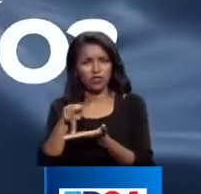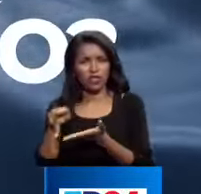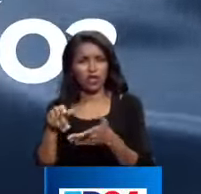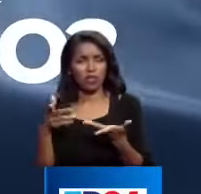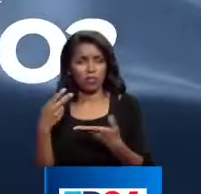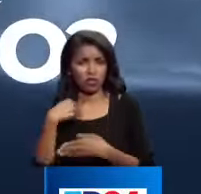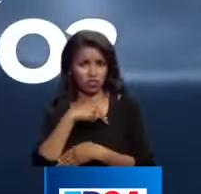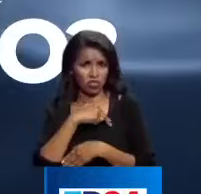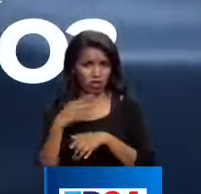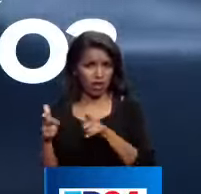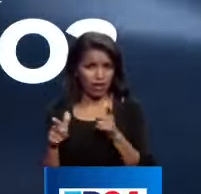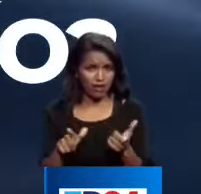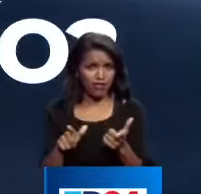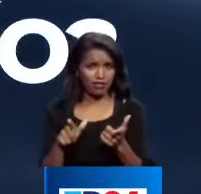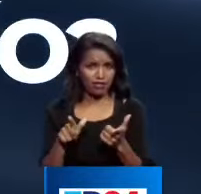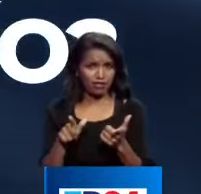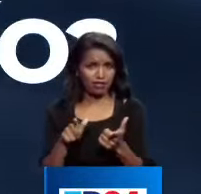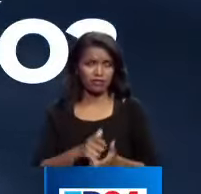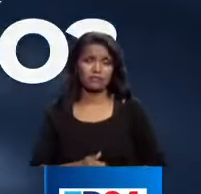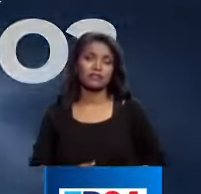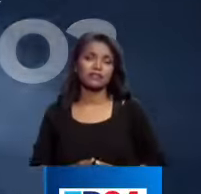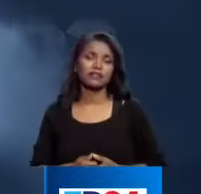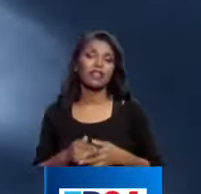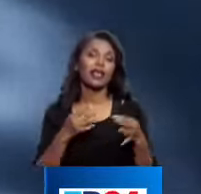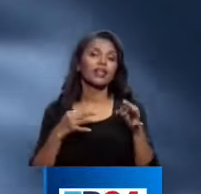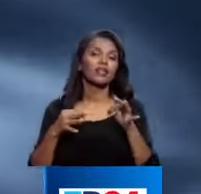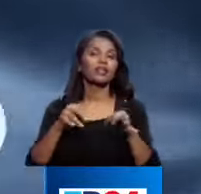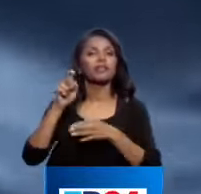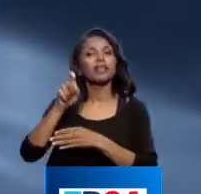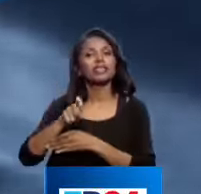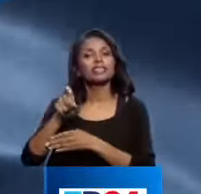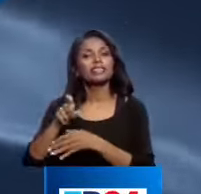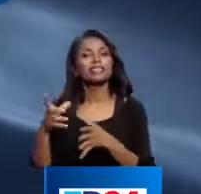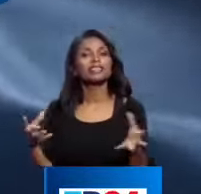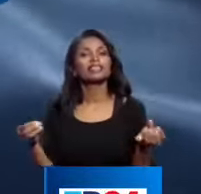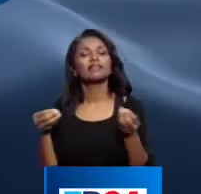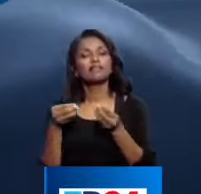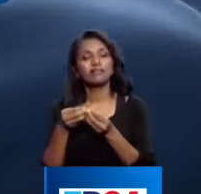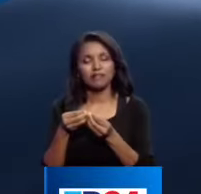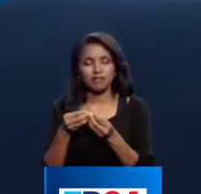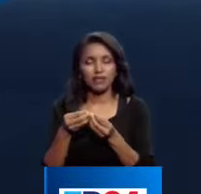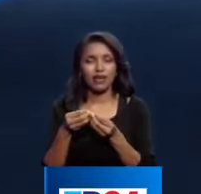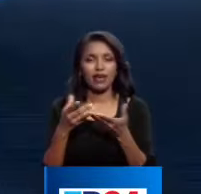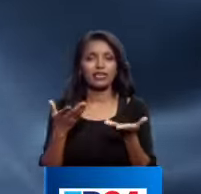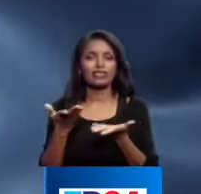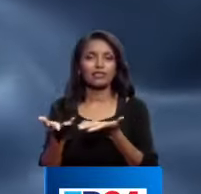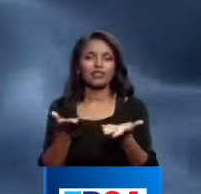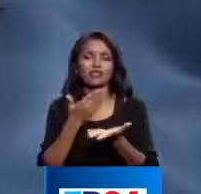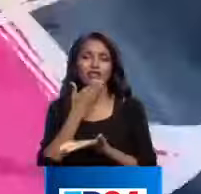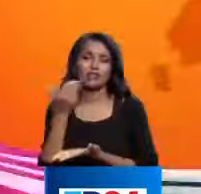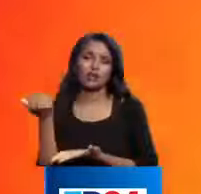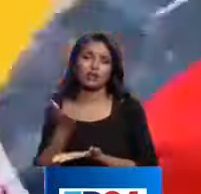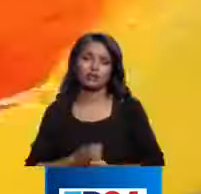panameños preparados para este gran desafío? El turismo necesita elevar la calidad de